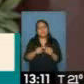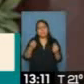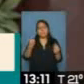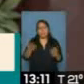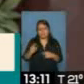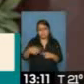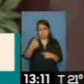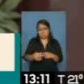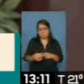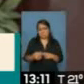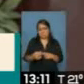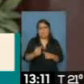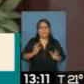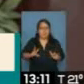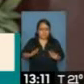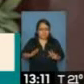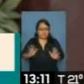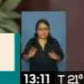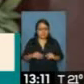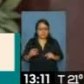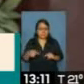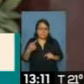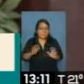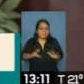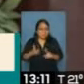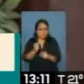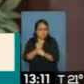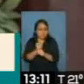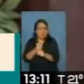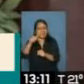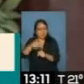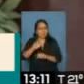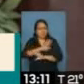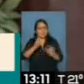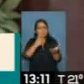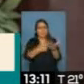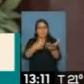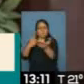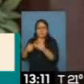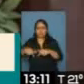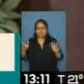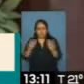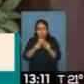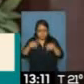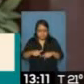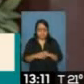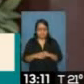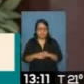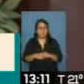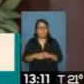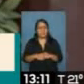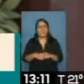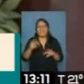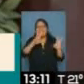mañana es asueto y bueno, determinaron sus presidentes la reunión de hoy. Uno